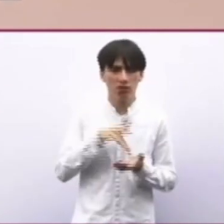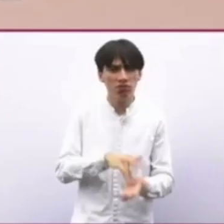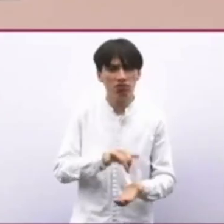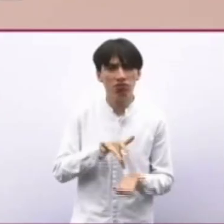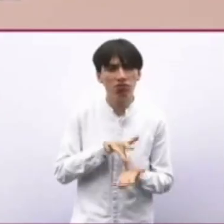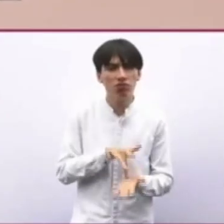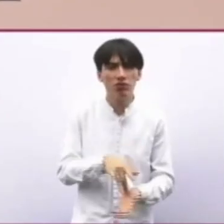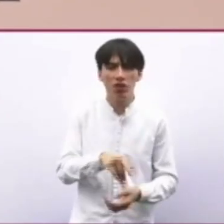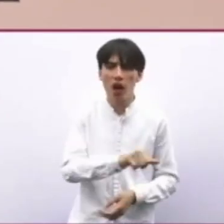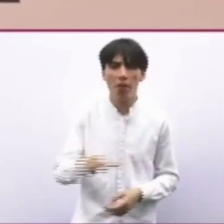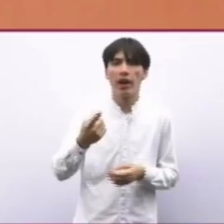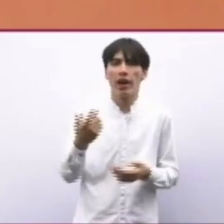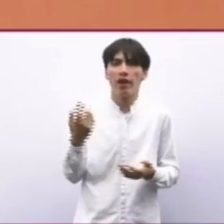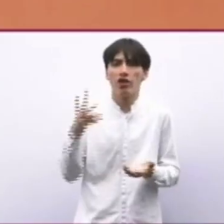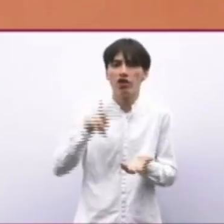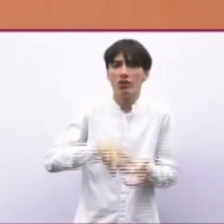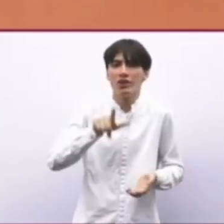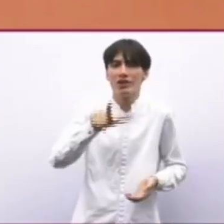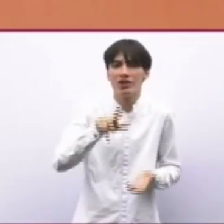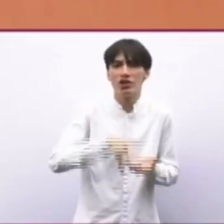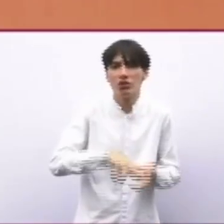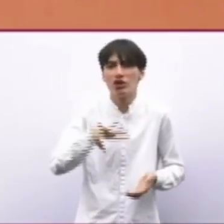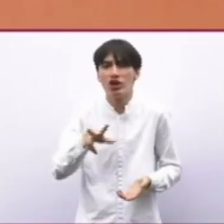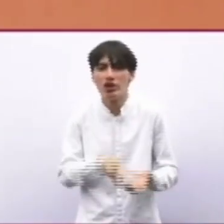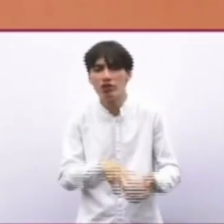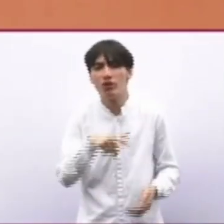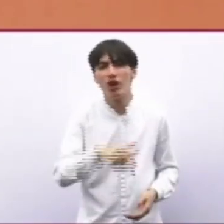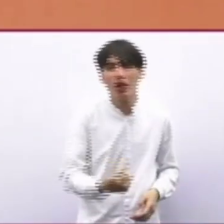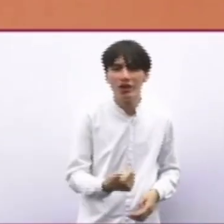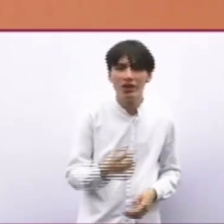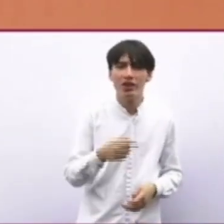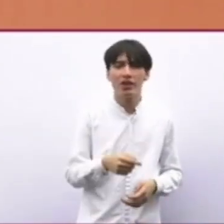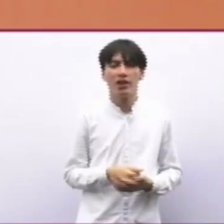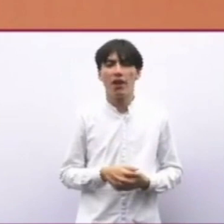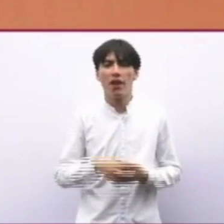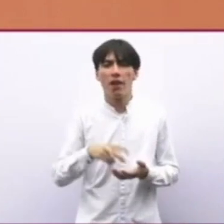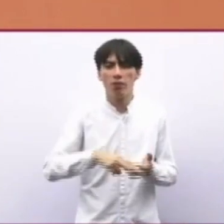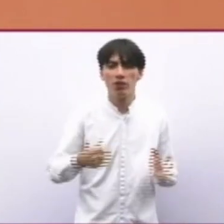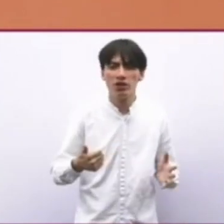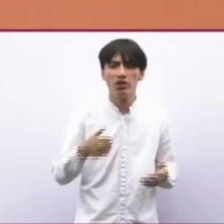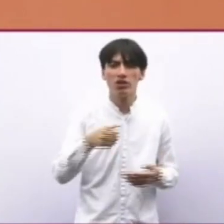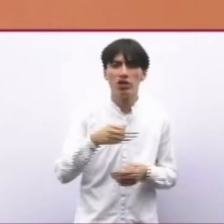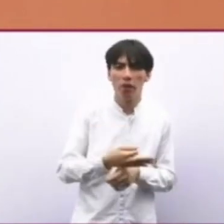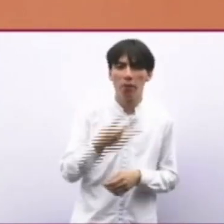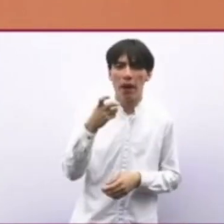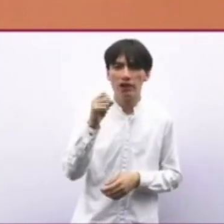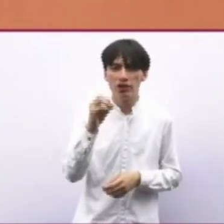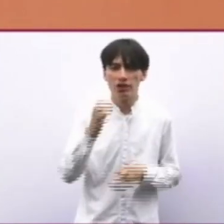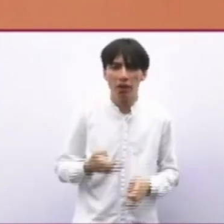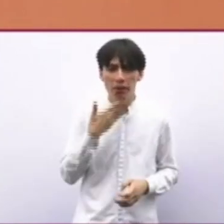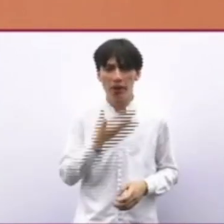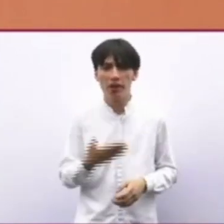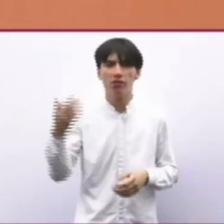2018 su administración ha impulsado una transformación positiva en la capital con logros económicos y sociales y durante